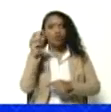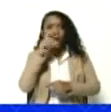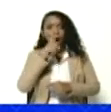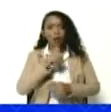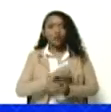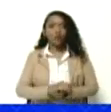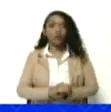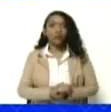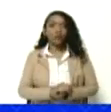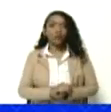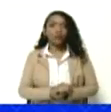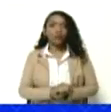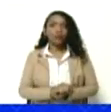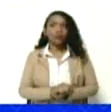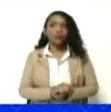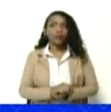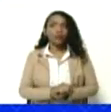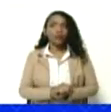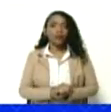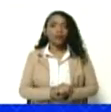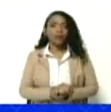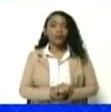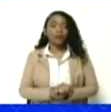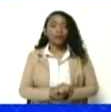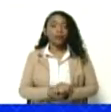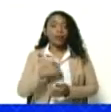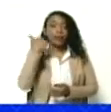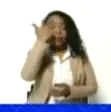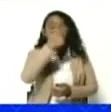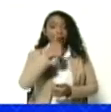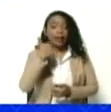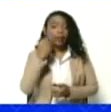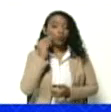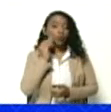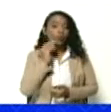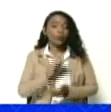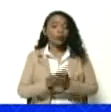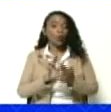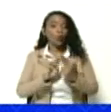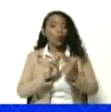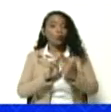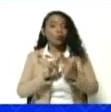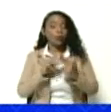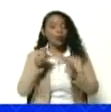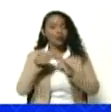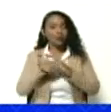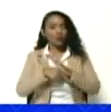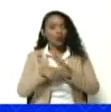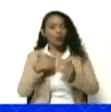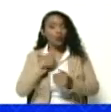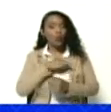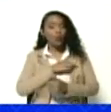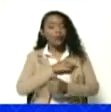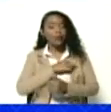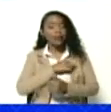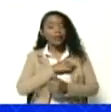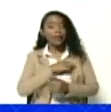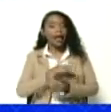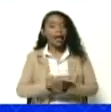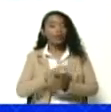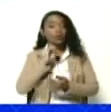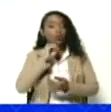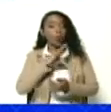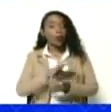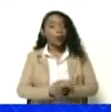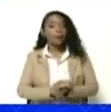años de Carabobo para conocer más a profundidad nuestra historia y traerla